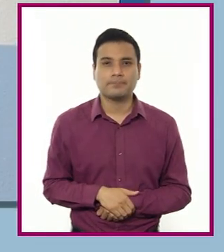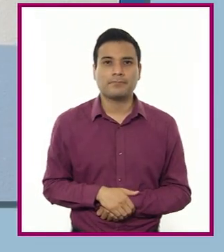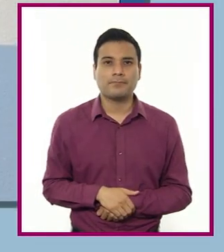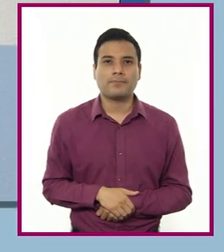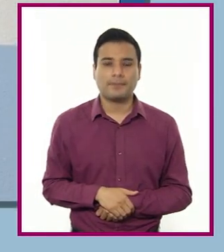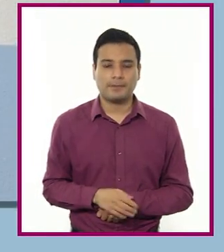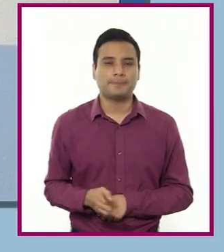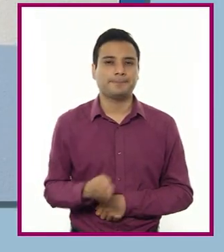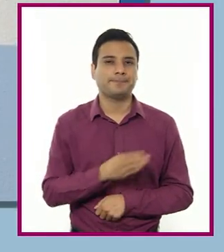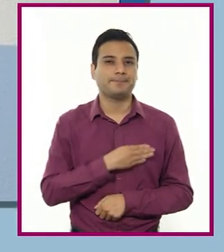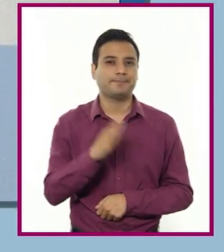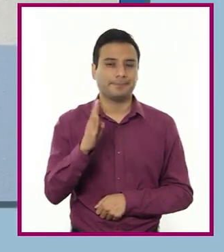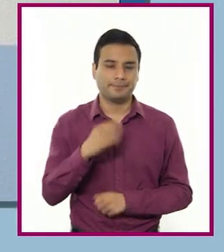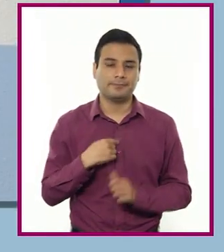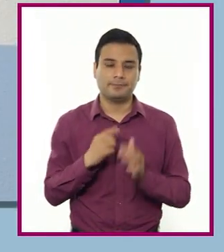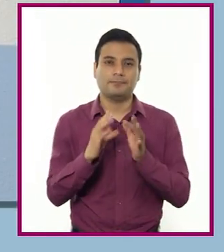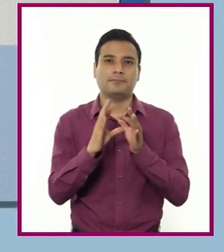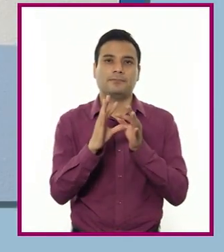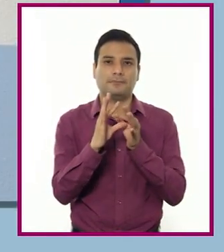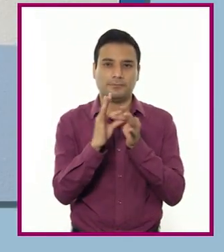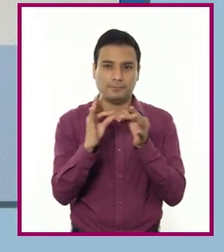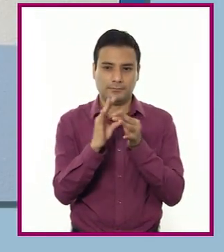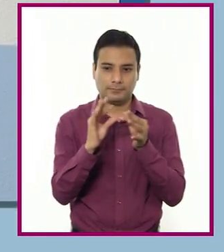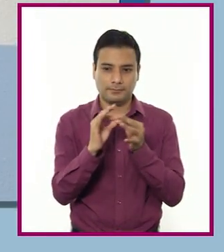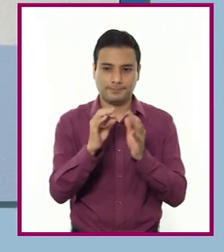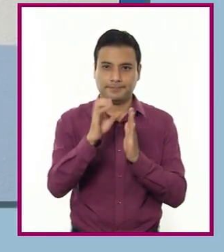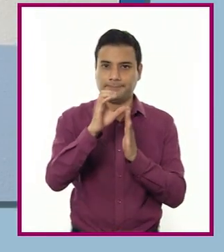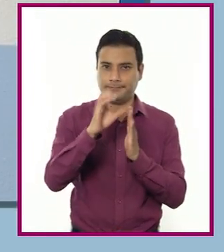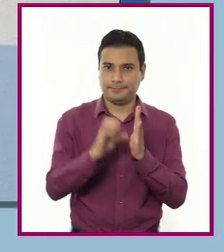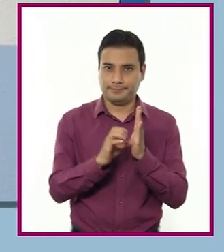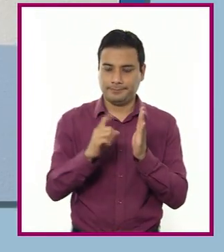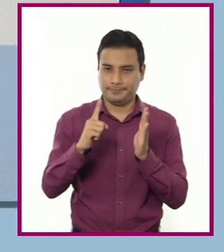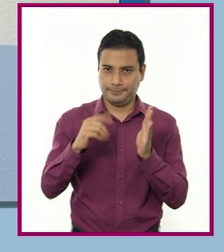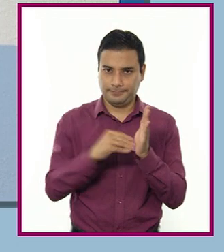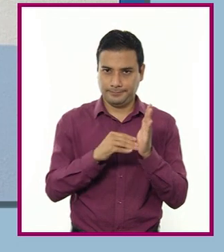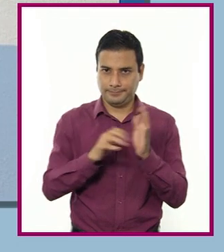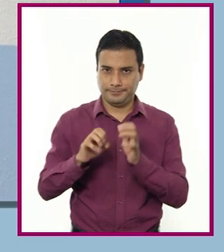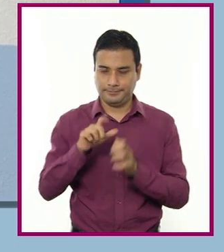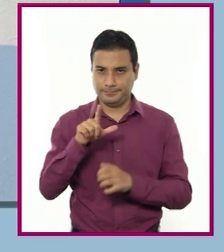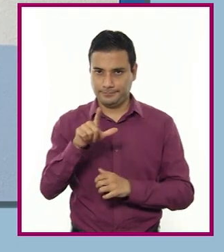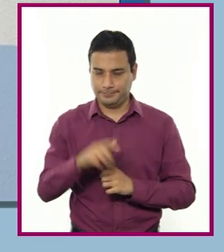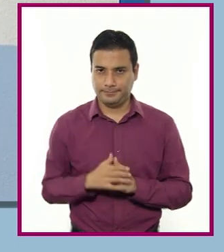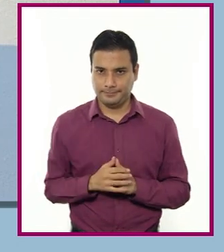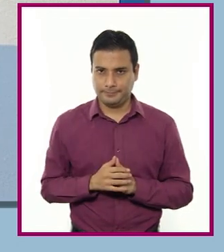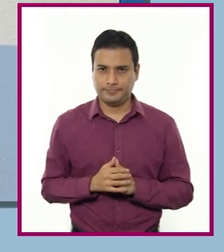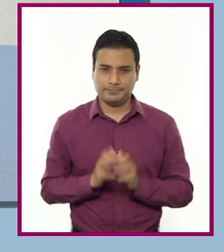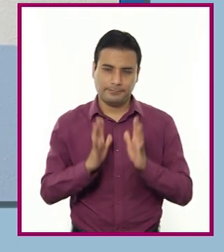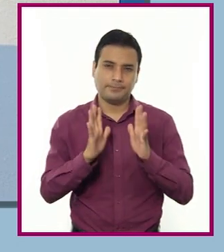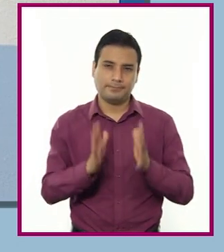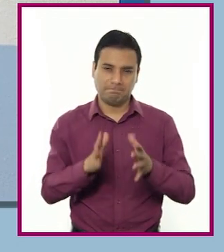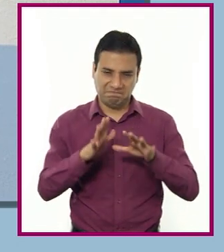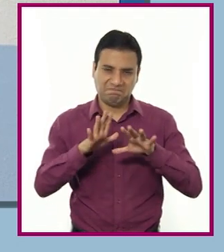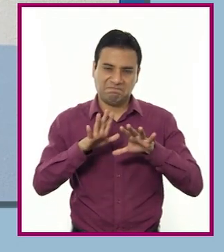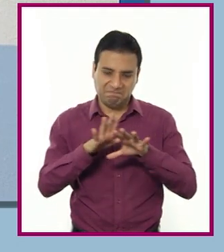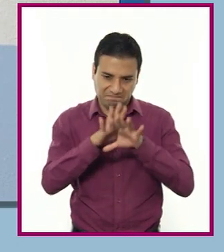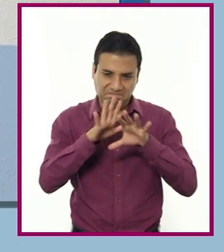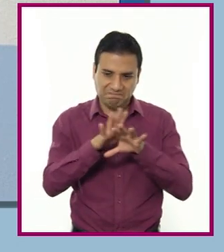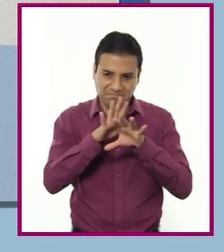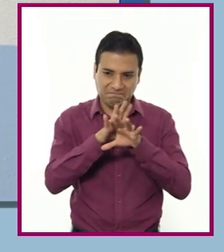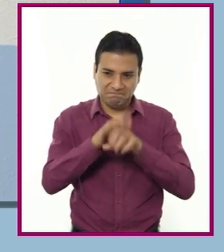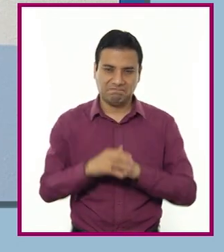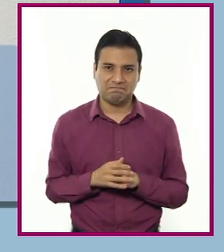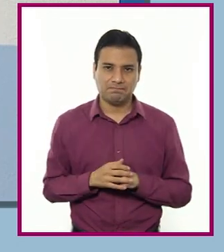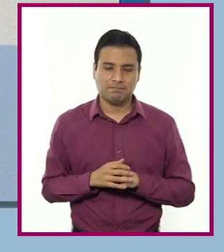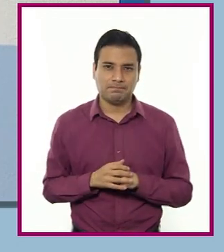Bueno, comenzaría mencionando que la Constitución de 1917 se ha reformado con el tiempo, aunque